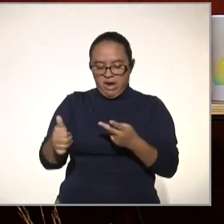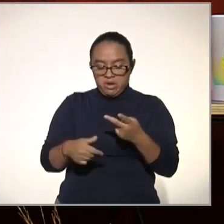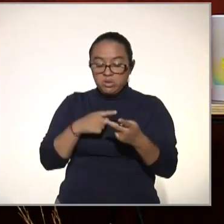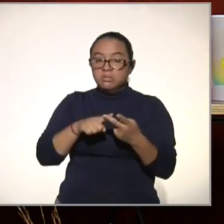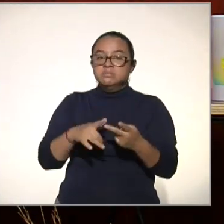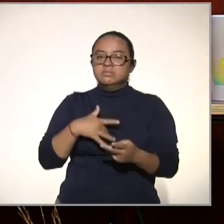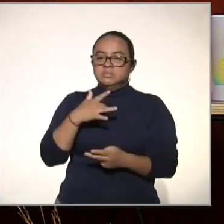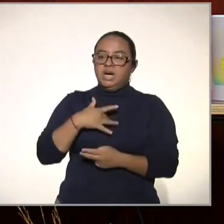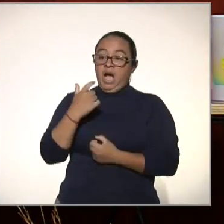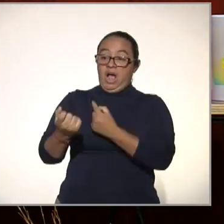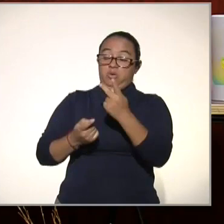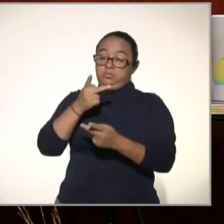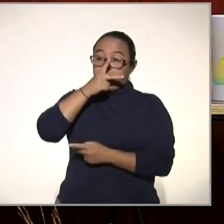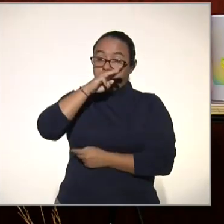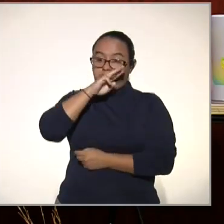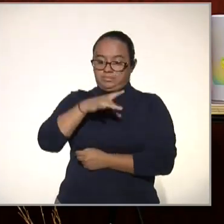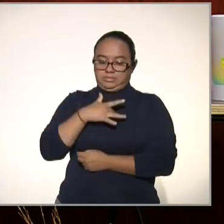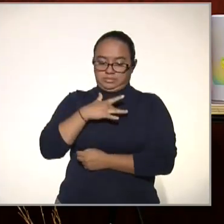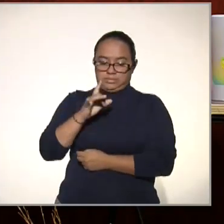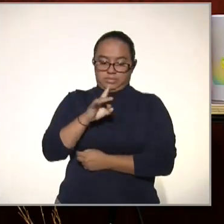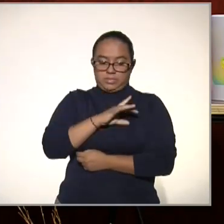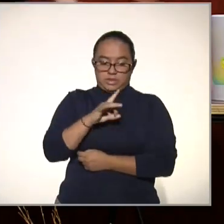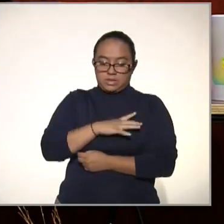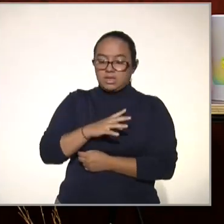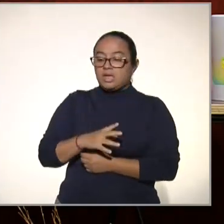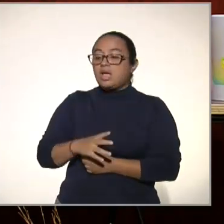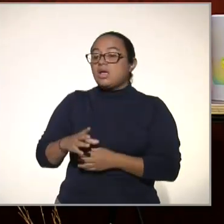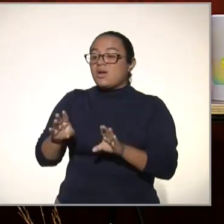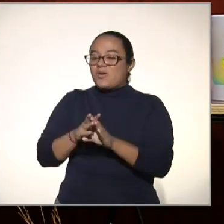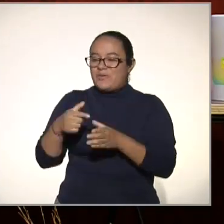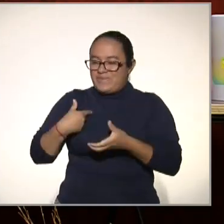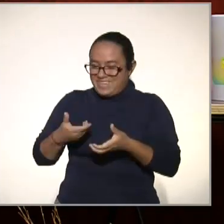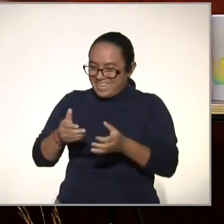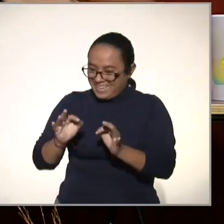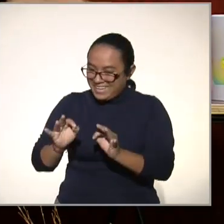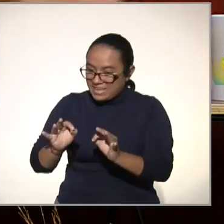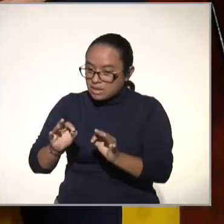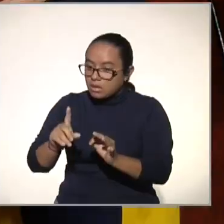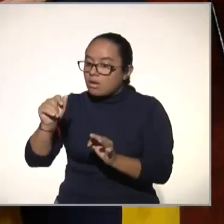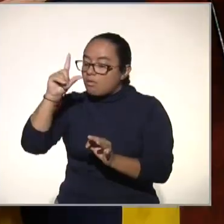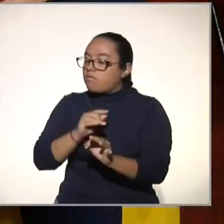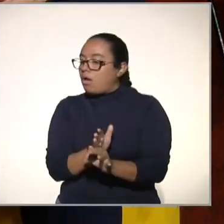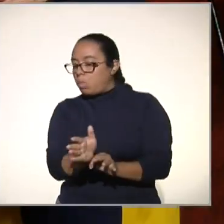este miedo que tienen muchos los padres de que se me descarrile, de que